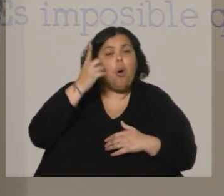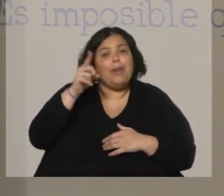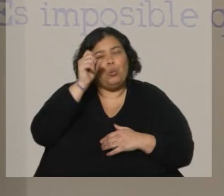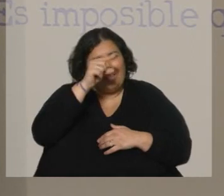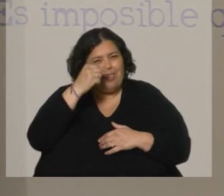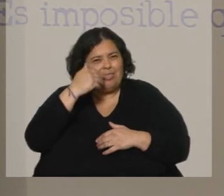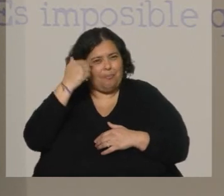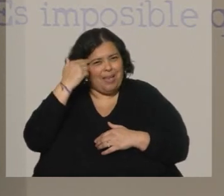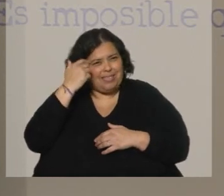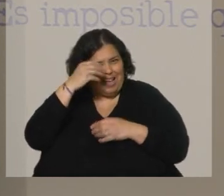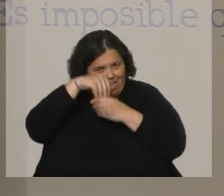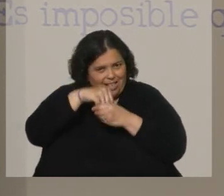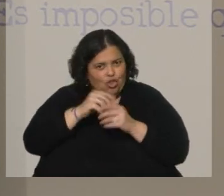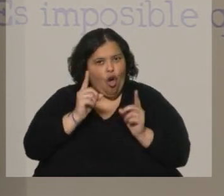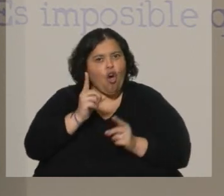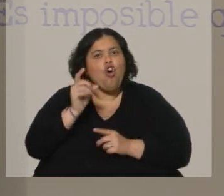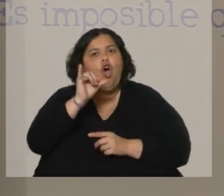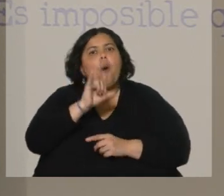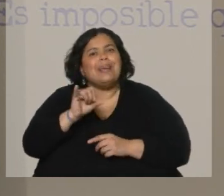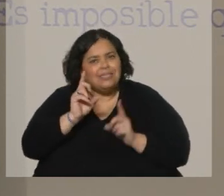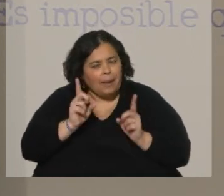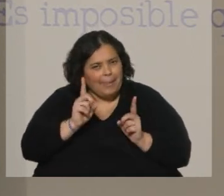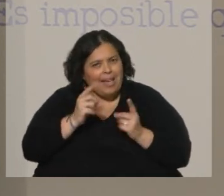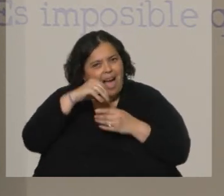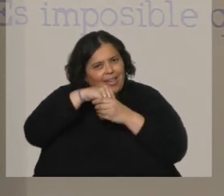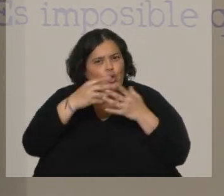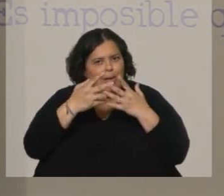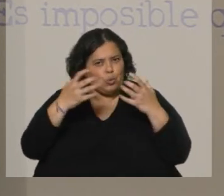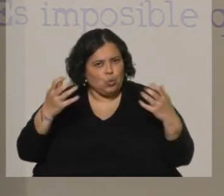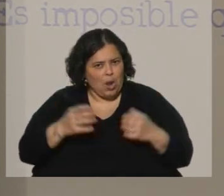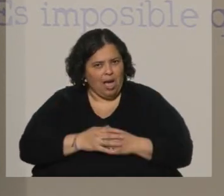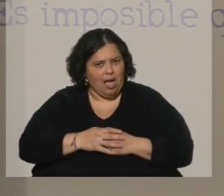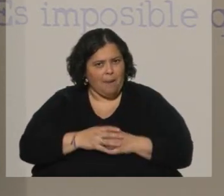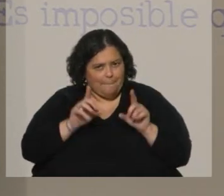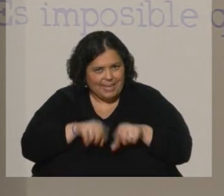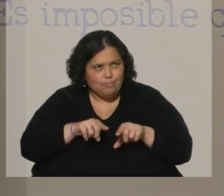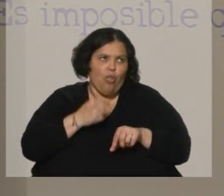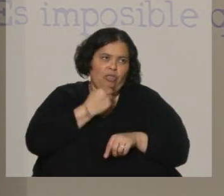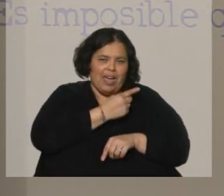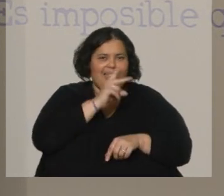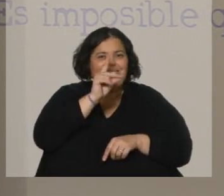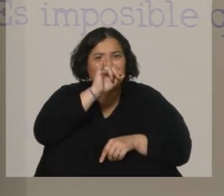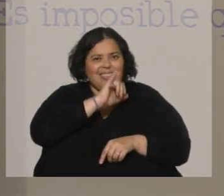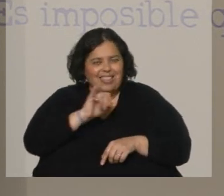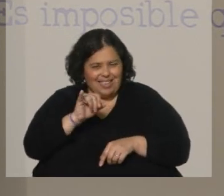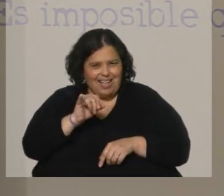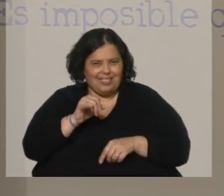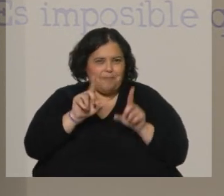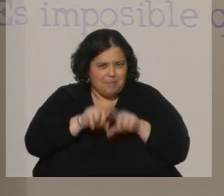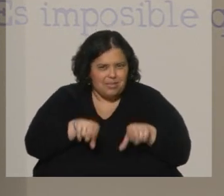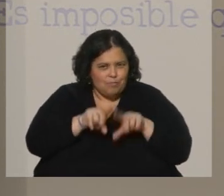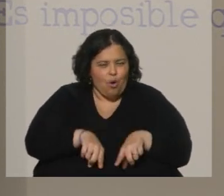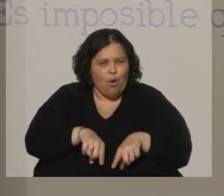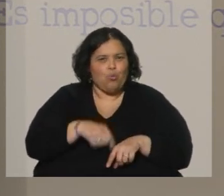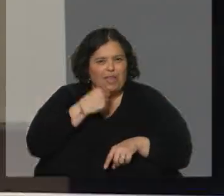de esa estructura o o Gómez y y En definitiva que lo suceda o no lo sucedió Es parte justamente de esas desavenencias que